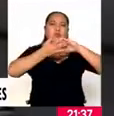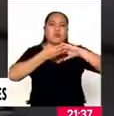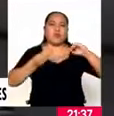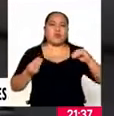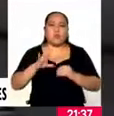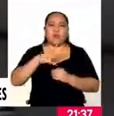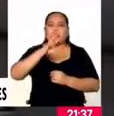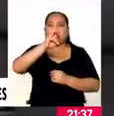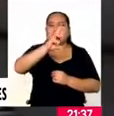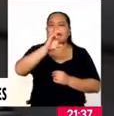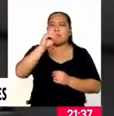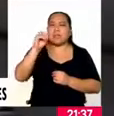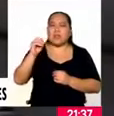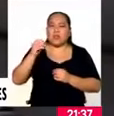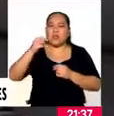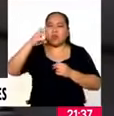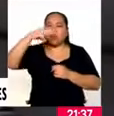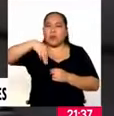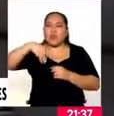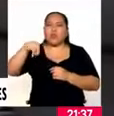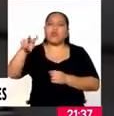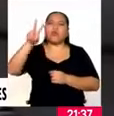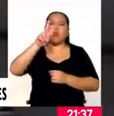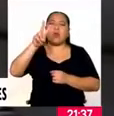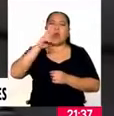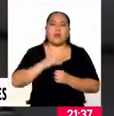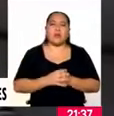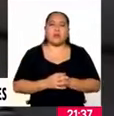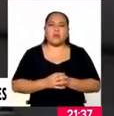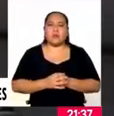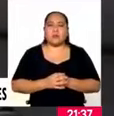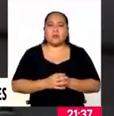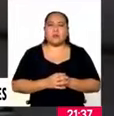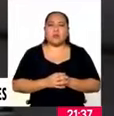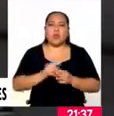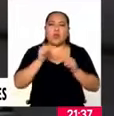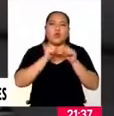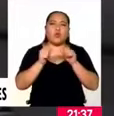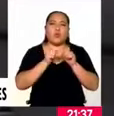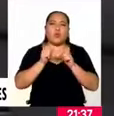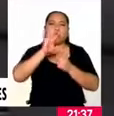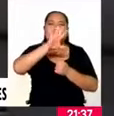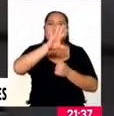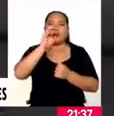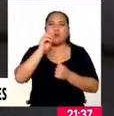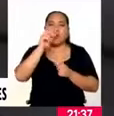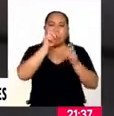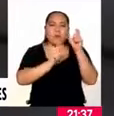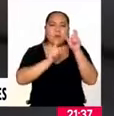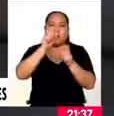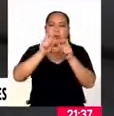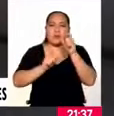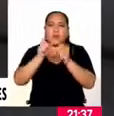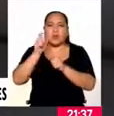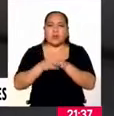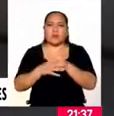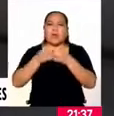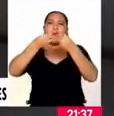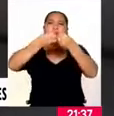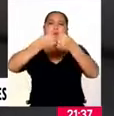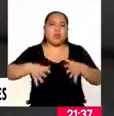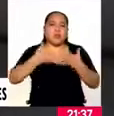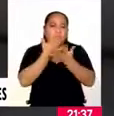aproximada de 600 metros cuadrados, un número aproximado de 50 personas damnificadas.